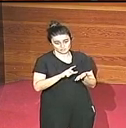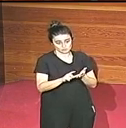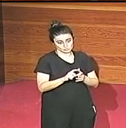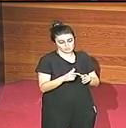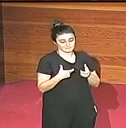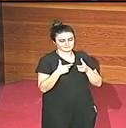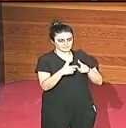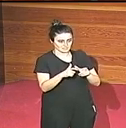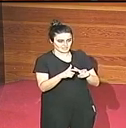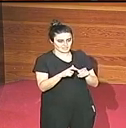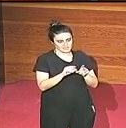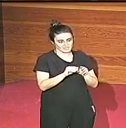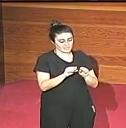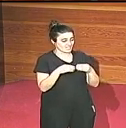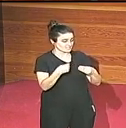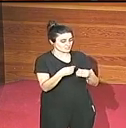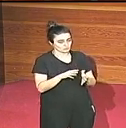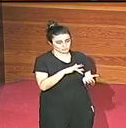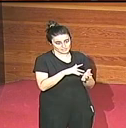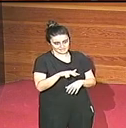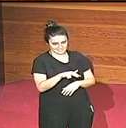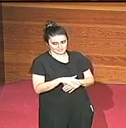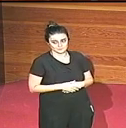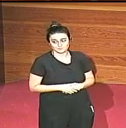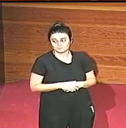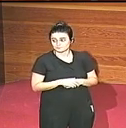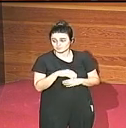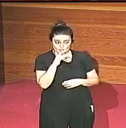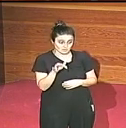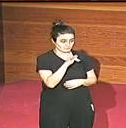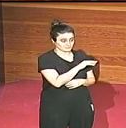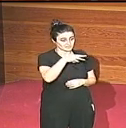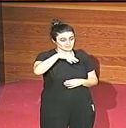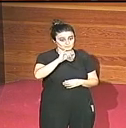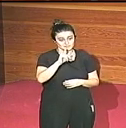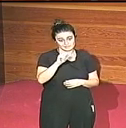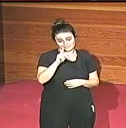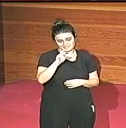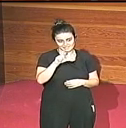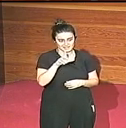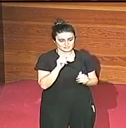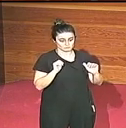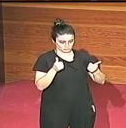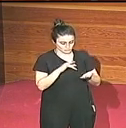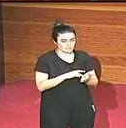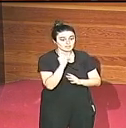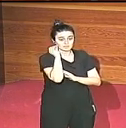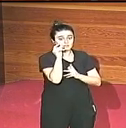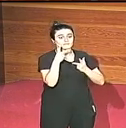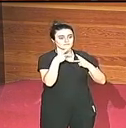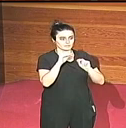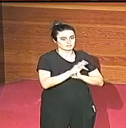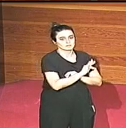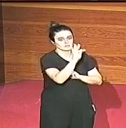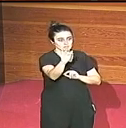castellano. Beno, ba, besterik gabe, hitza emango diot Mikel Reparazi, gogoratu hitzaldiaren ondoren galdera txanda bat zabalduko